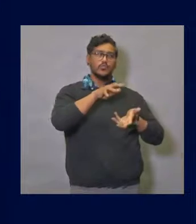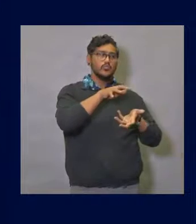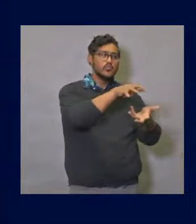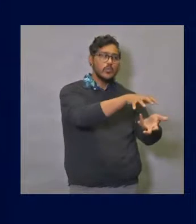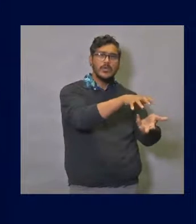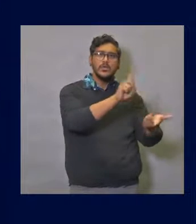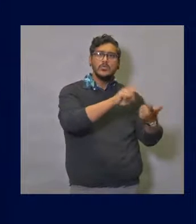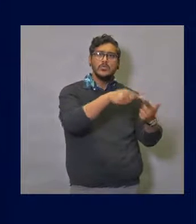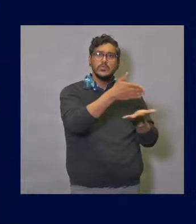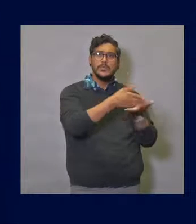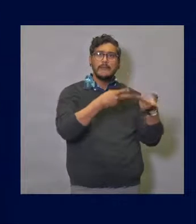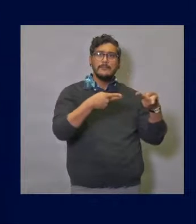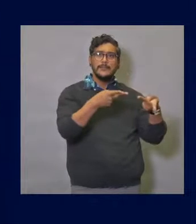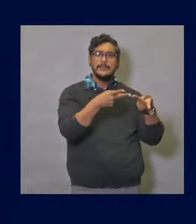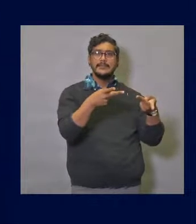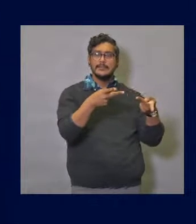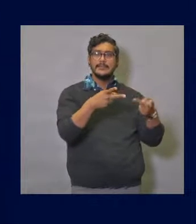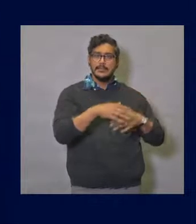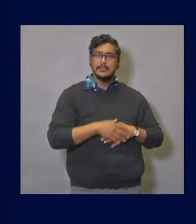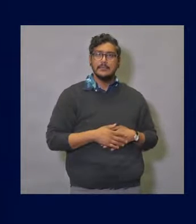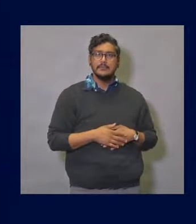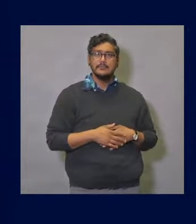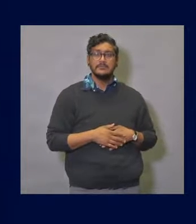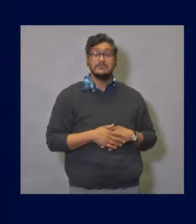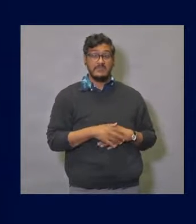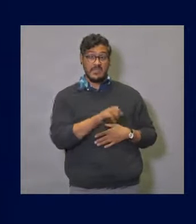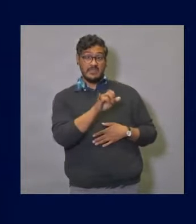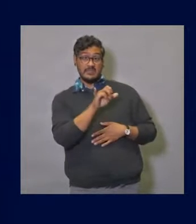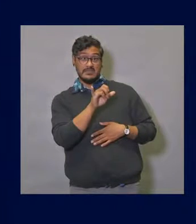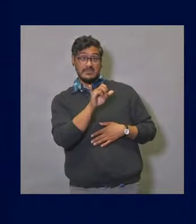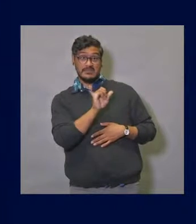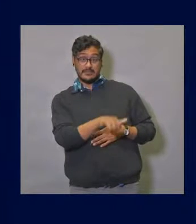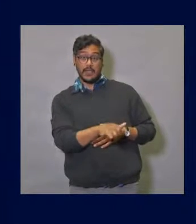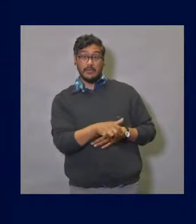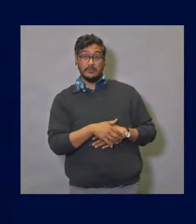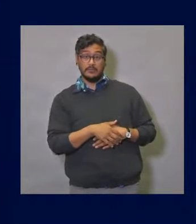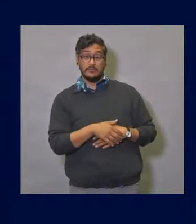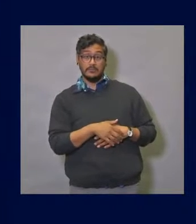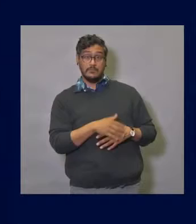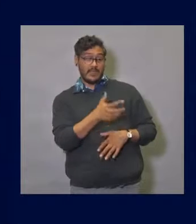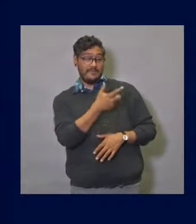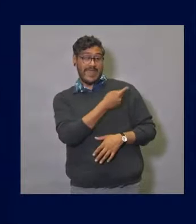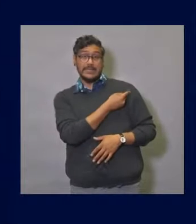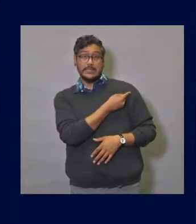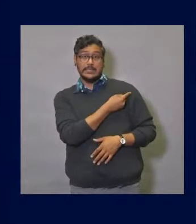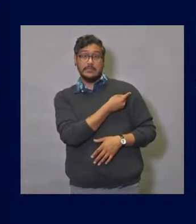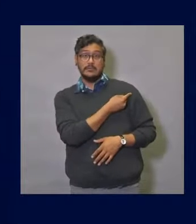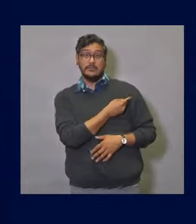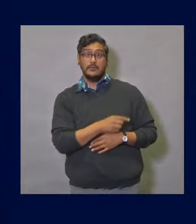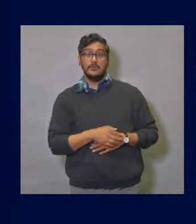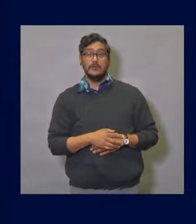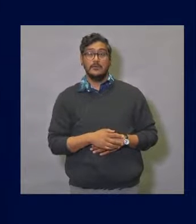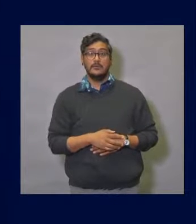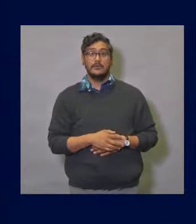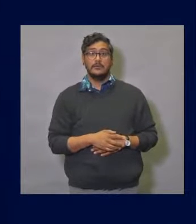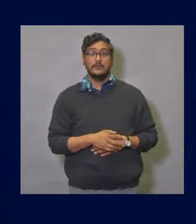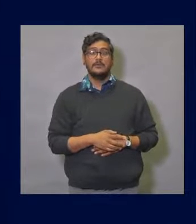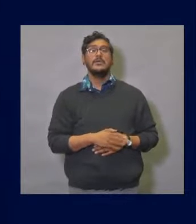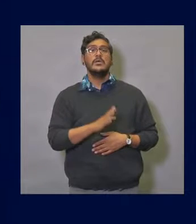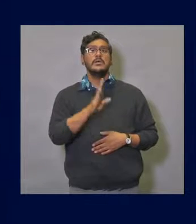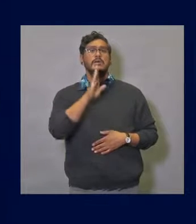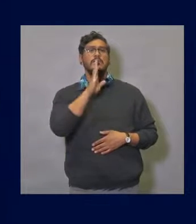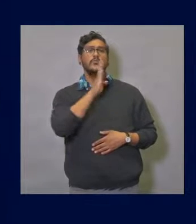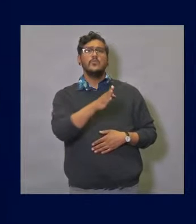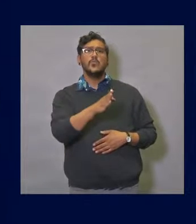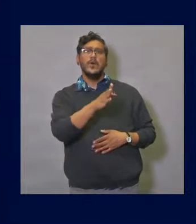al condado. Las asignaciones se harán proporcionalmente y tomarán en cuenta la población del